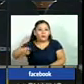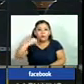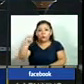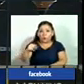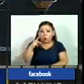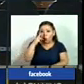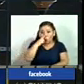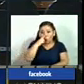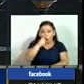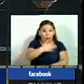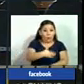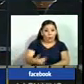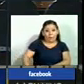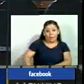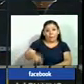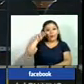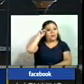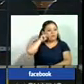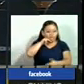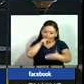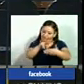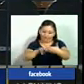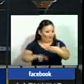mandatario argumenta vicios de